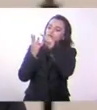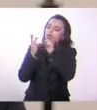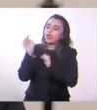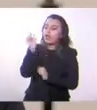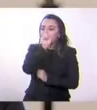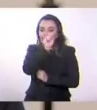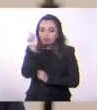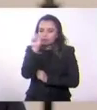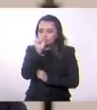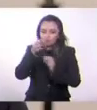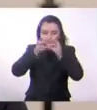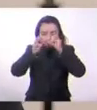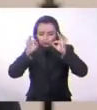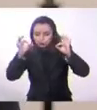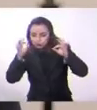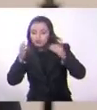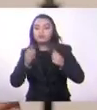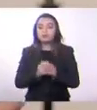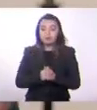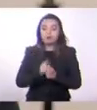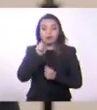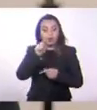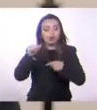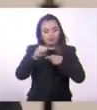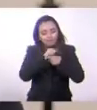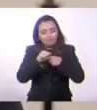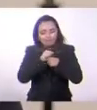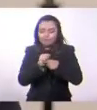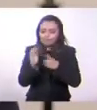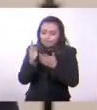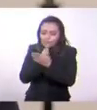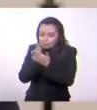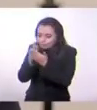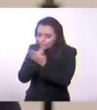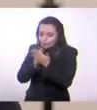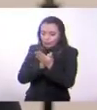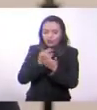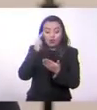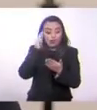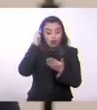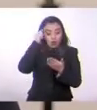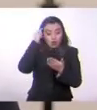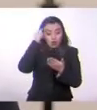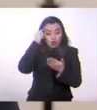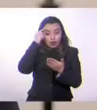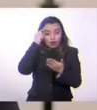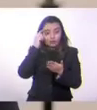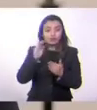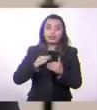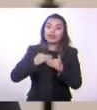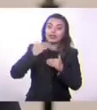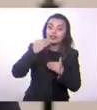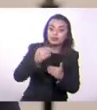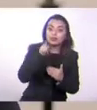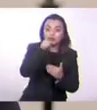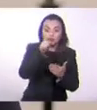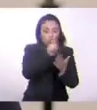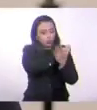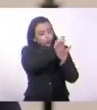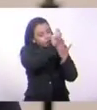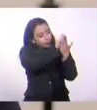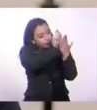o textualización. Retomas todo ese conjunto de ideas, las condensas y inicias a